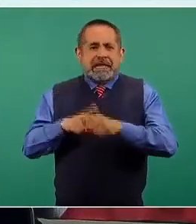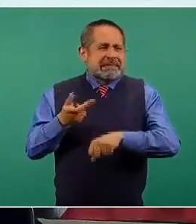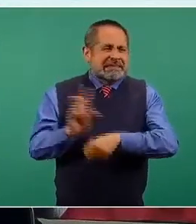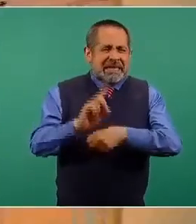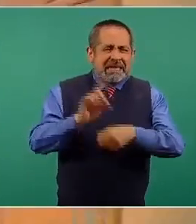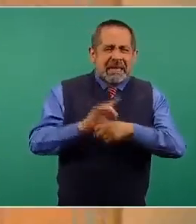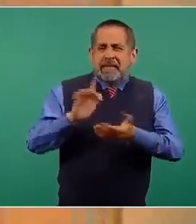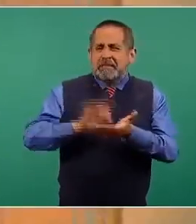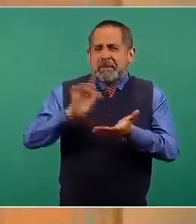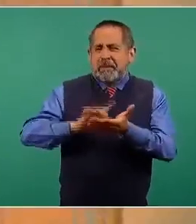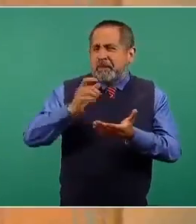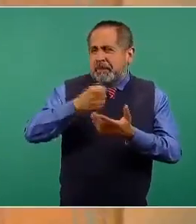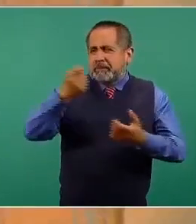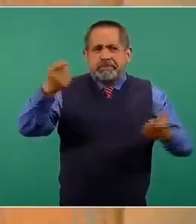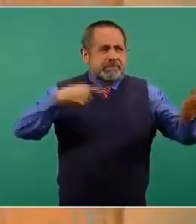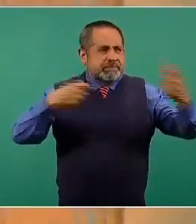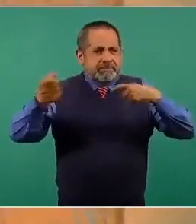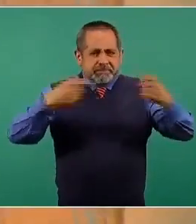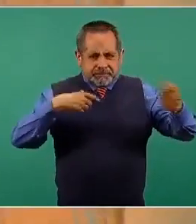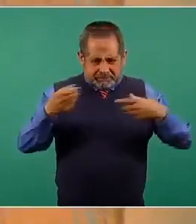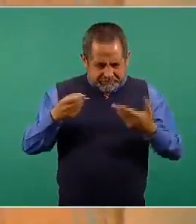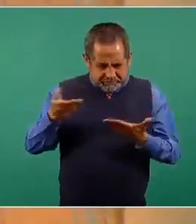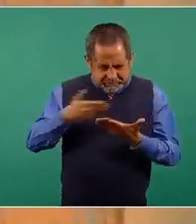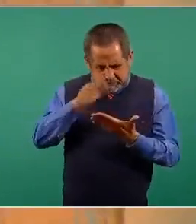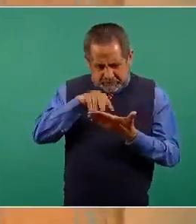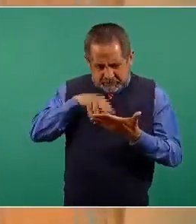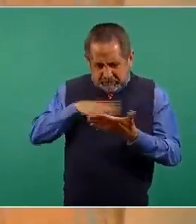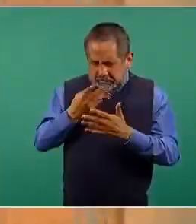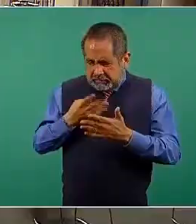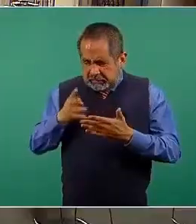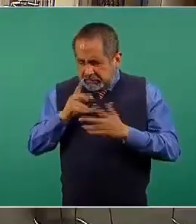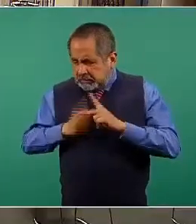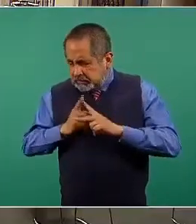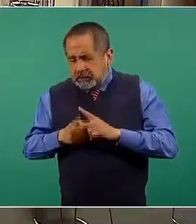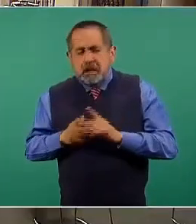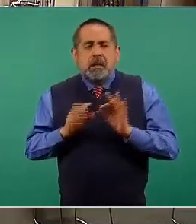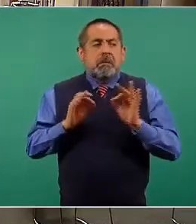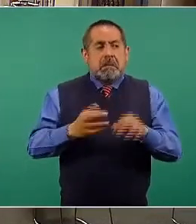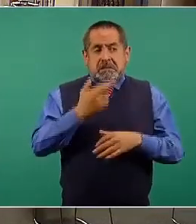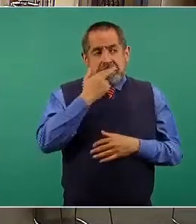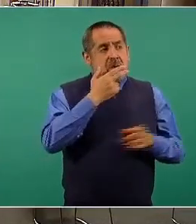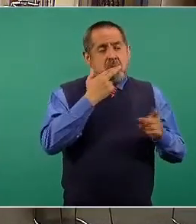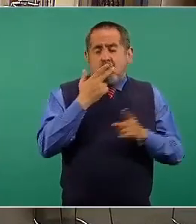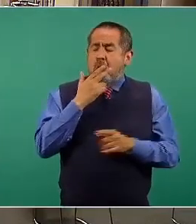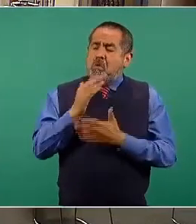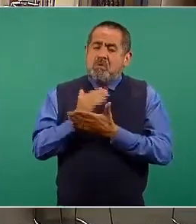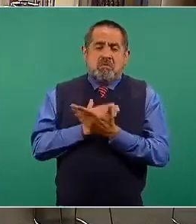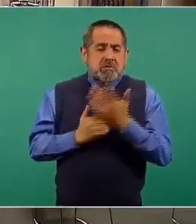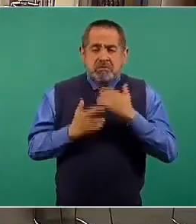día reportan esta información. La que sigue, por favor.